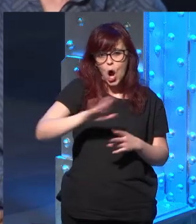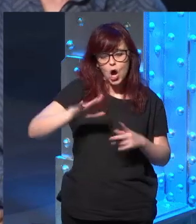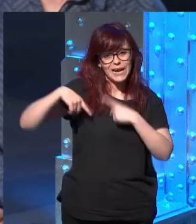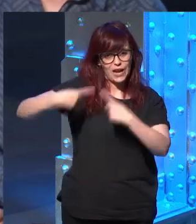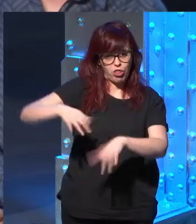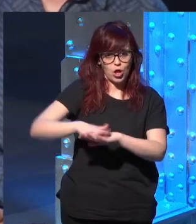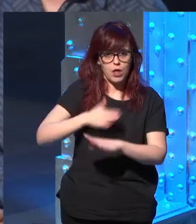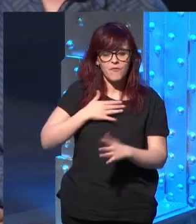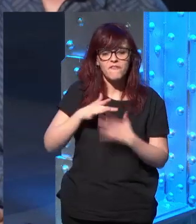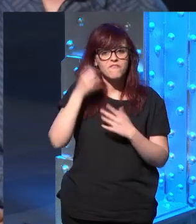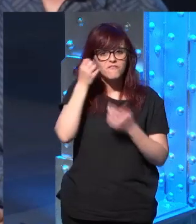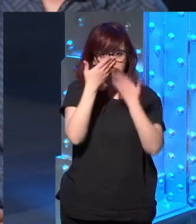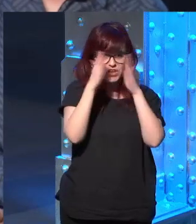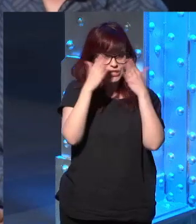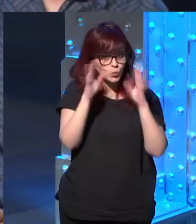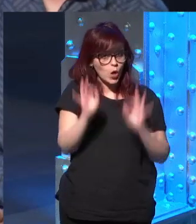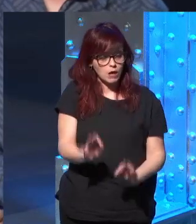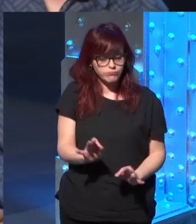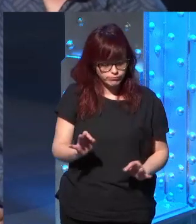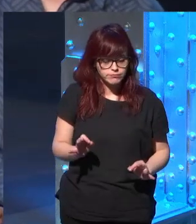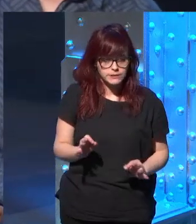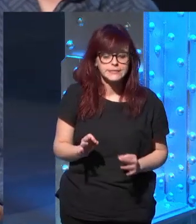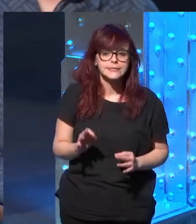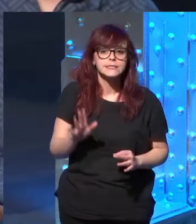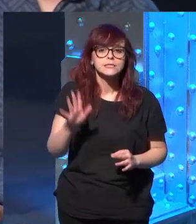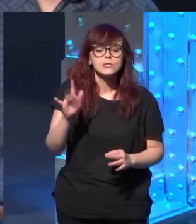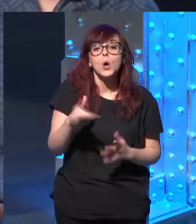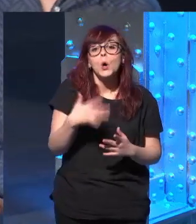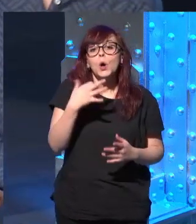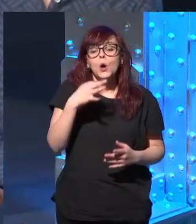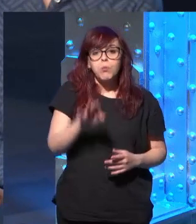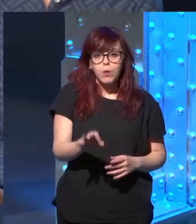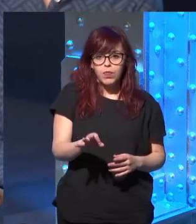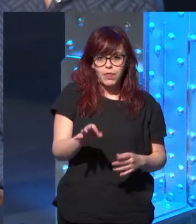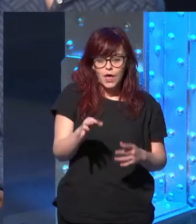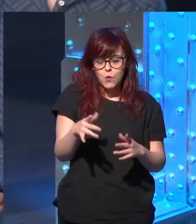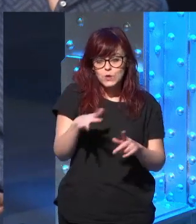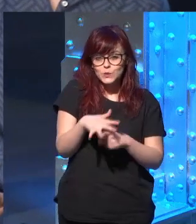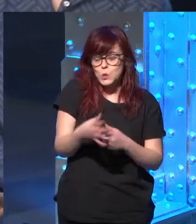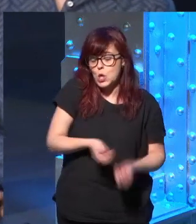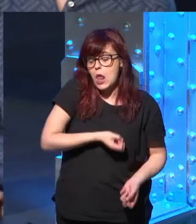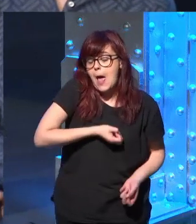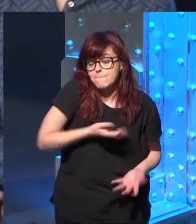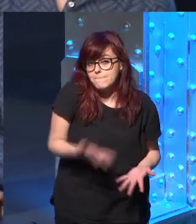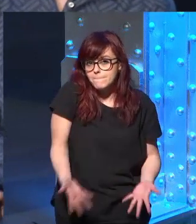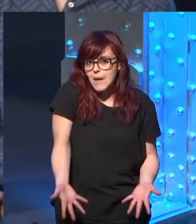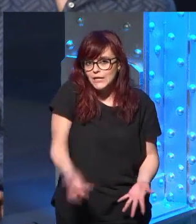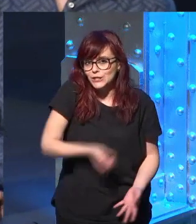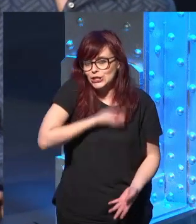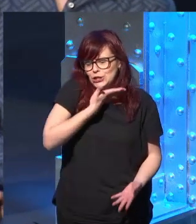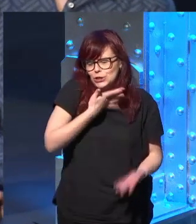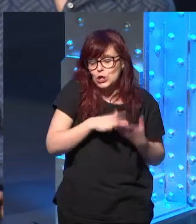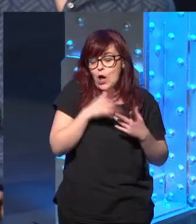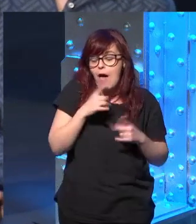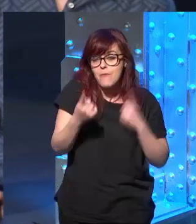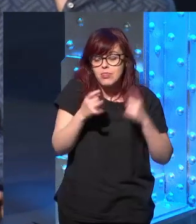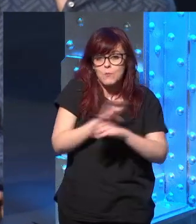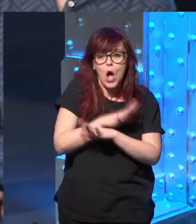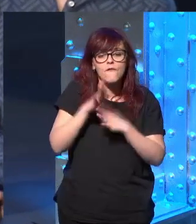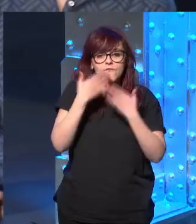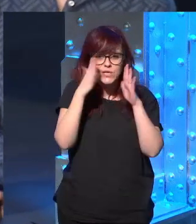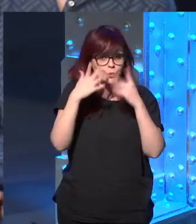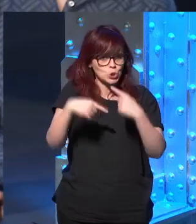en Facebook. Sí, o sea, a ver, eso puede ser que lo dijese en un momento de gran apasionamiento, porque yo me apasiono y me emociono leyendo Facebook todos